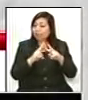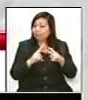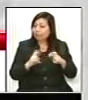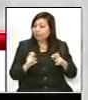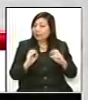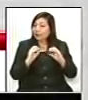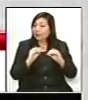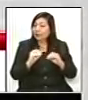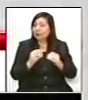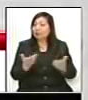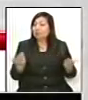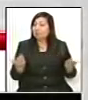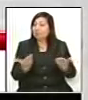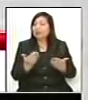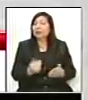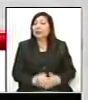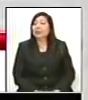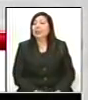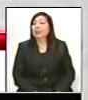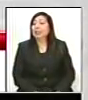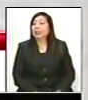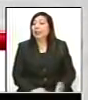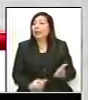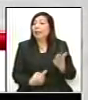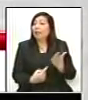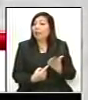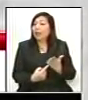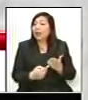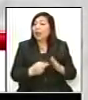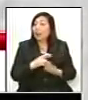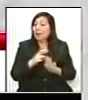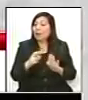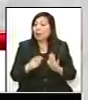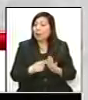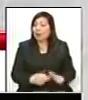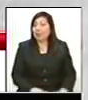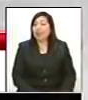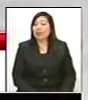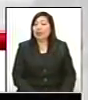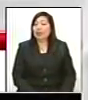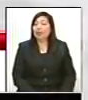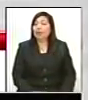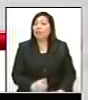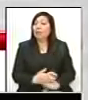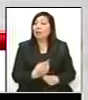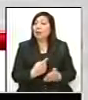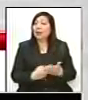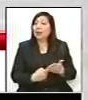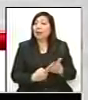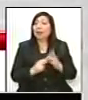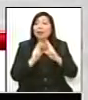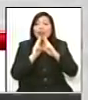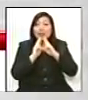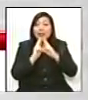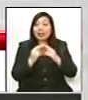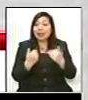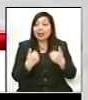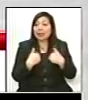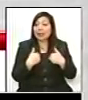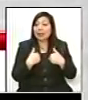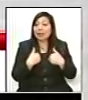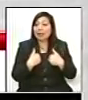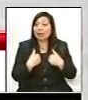dado especial énfasis al aspecto técnico de los proyectos, de tal forma que los resultados obtenidos